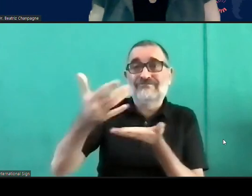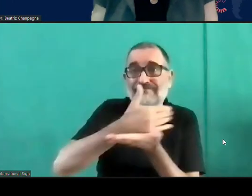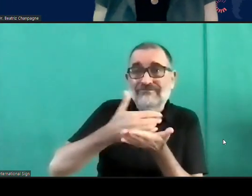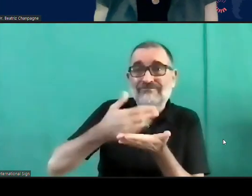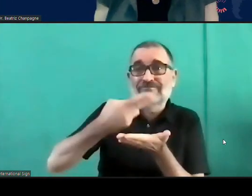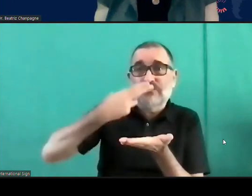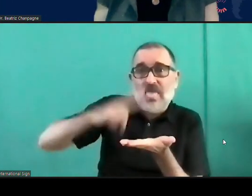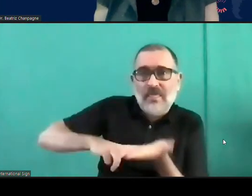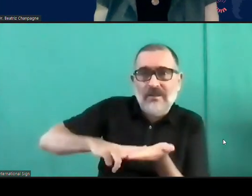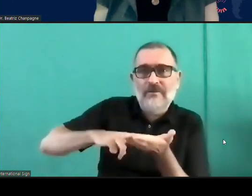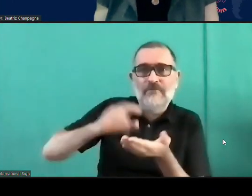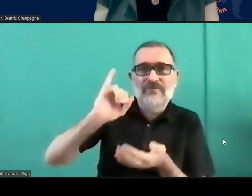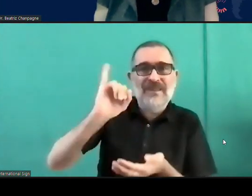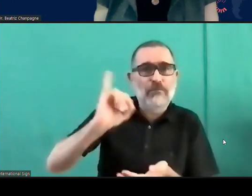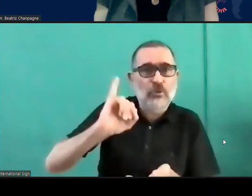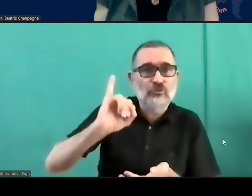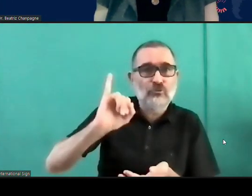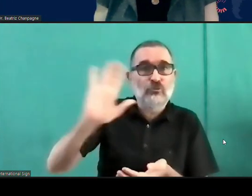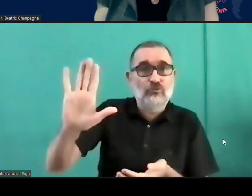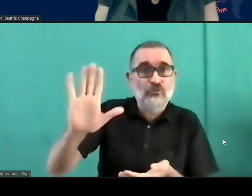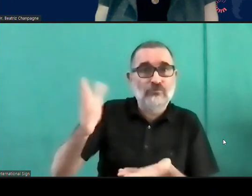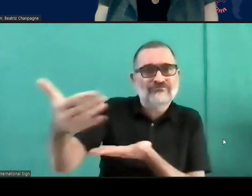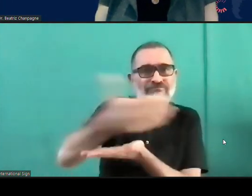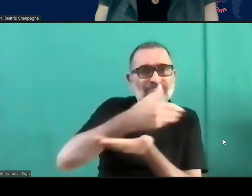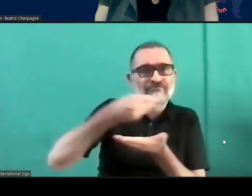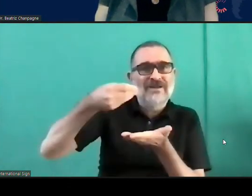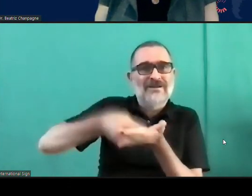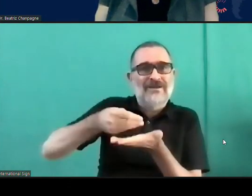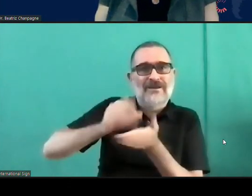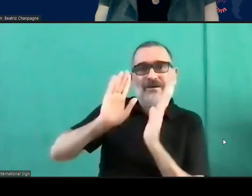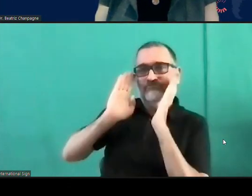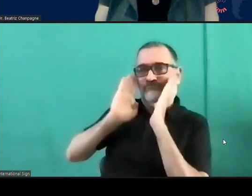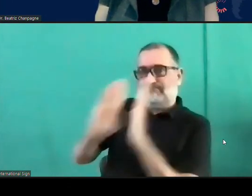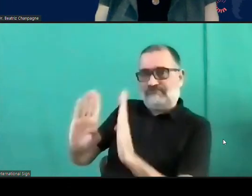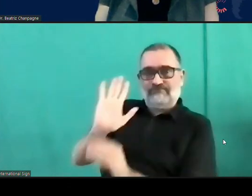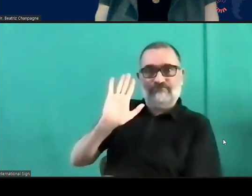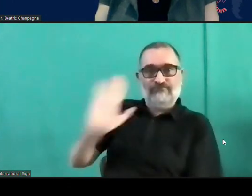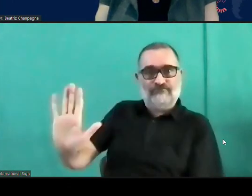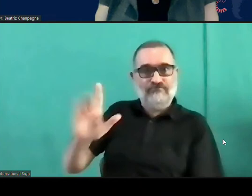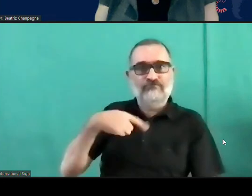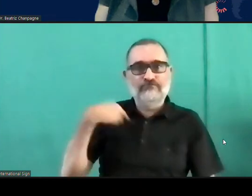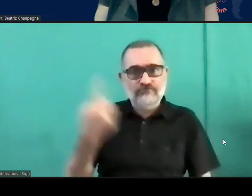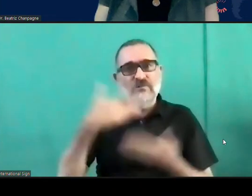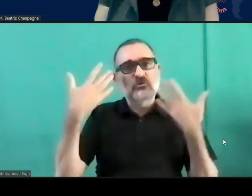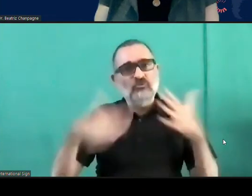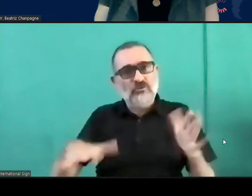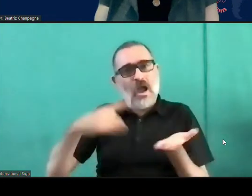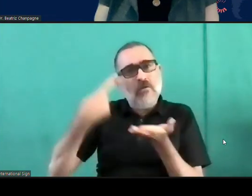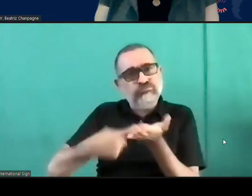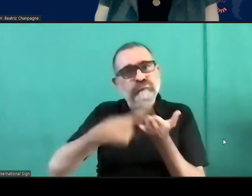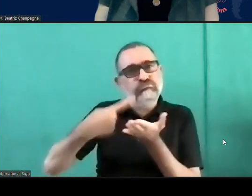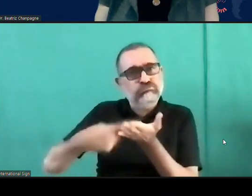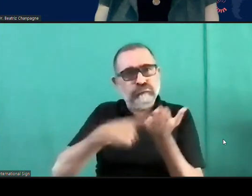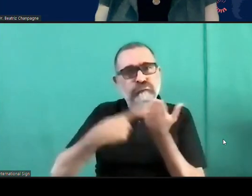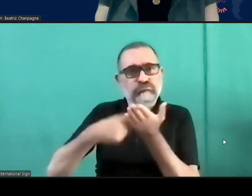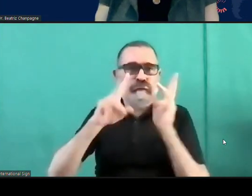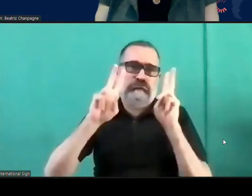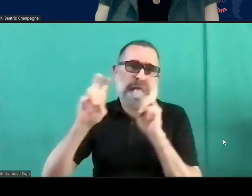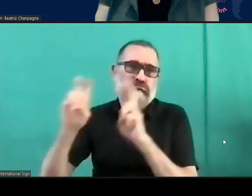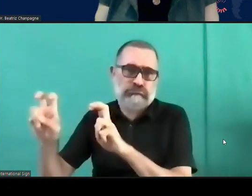son entonces unas medidas que nos ayudan a cumplir con obligaciones de derechos humanos así quisiéramos avanzar en la protección de los derechos fundamentales